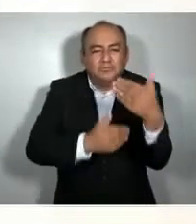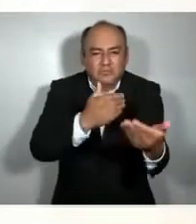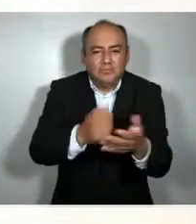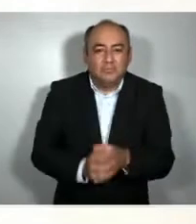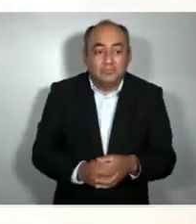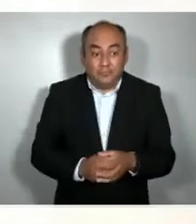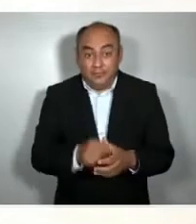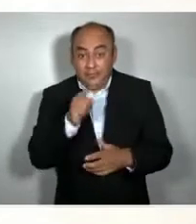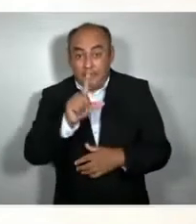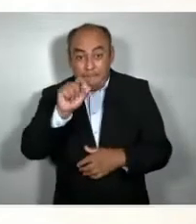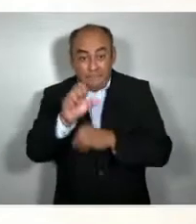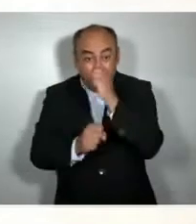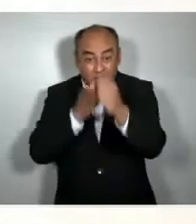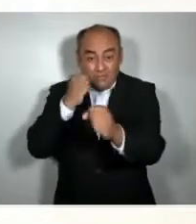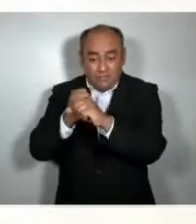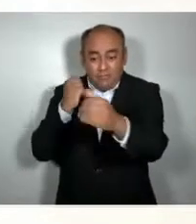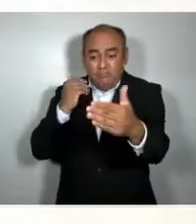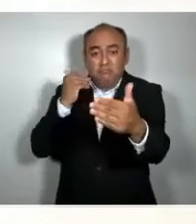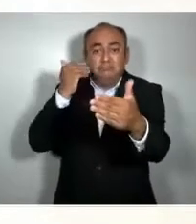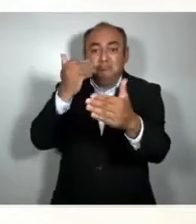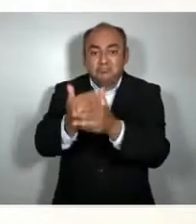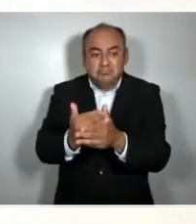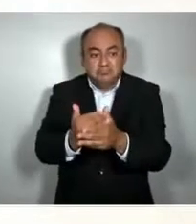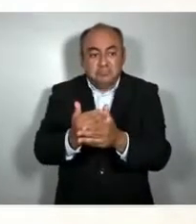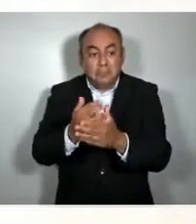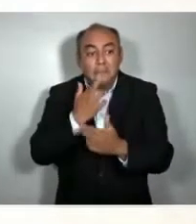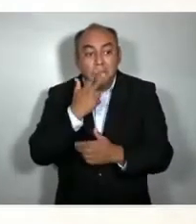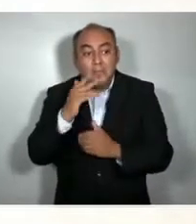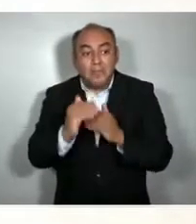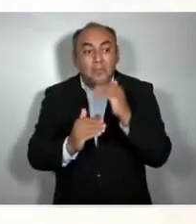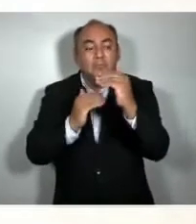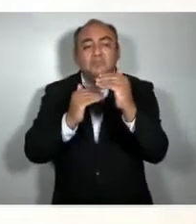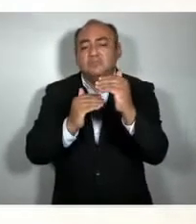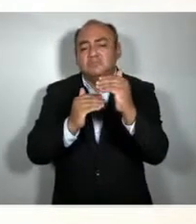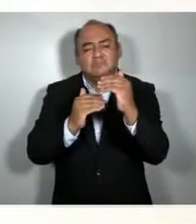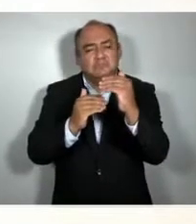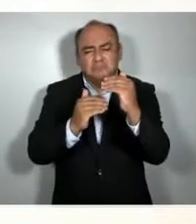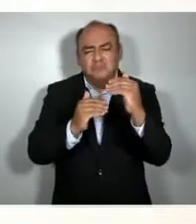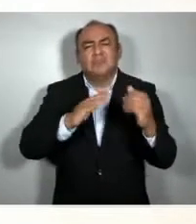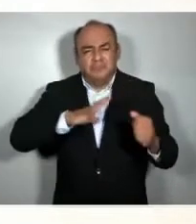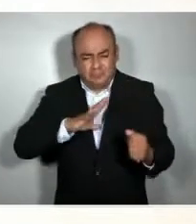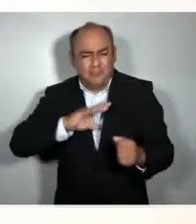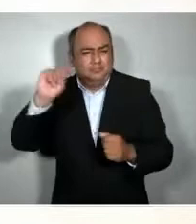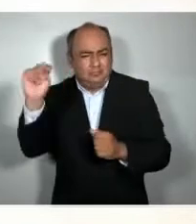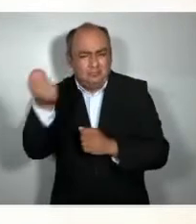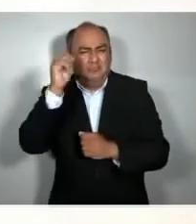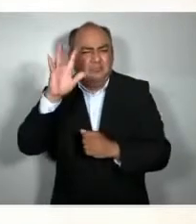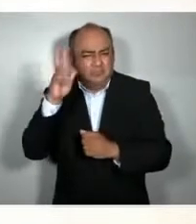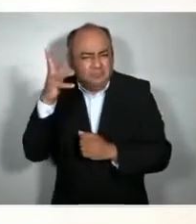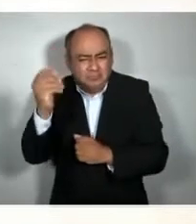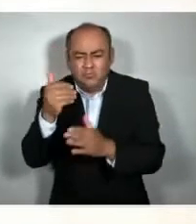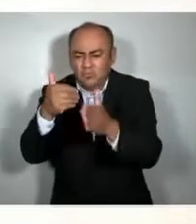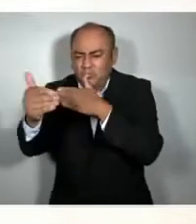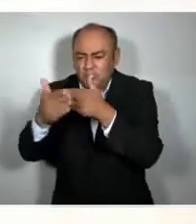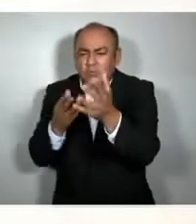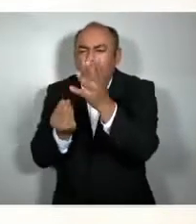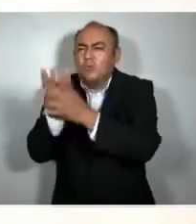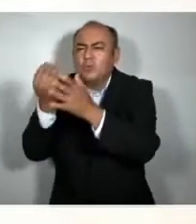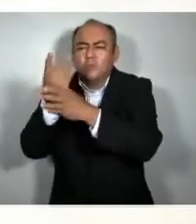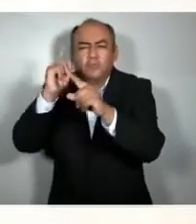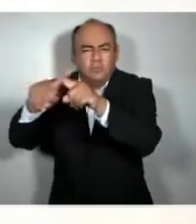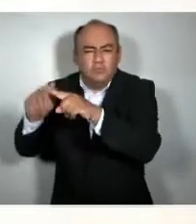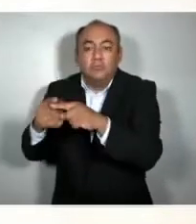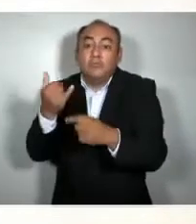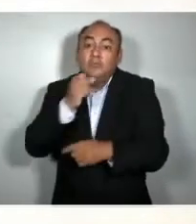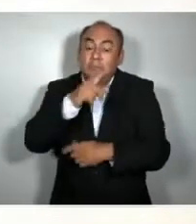en los últimos 20 años a pesar de los constantes avances tecnológicos y de que los procesos de producción